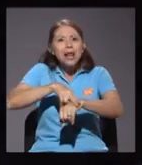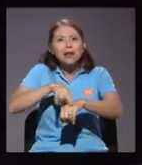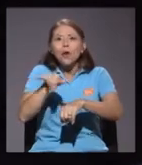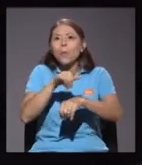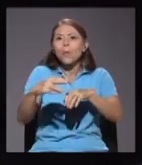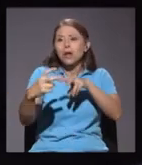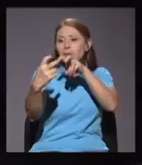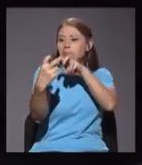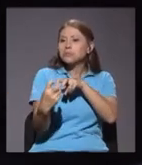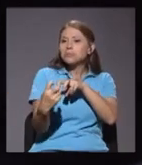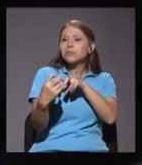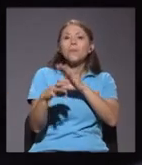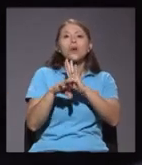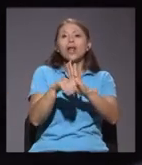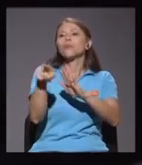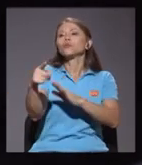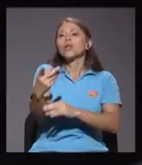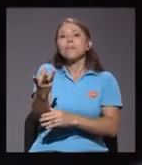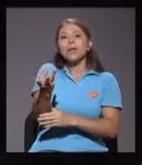sube la gasolina